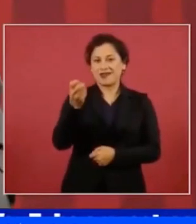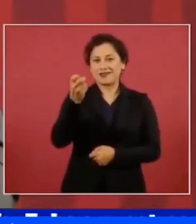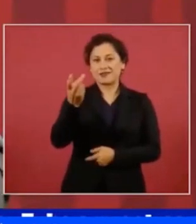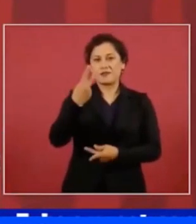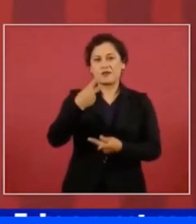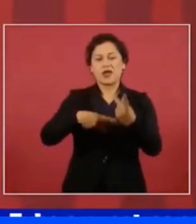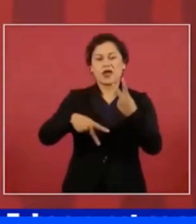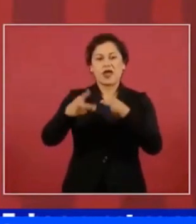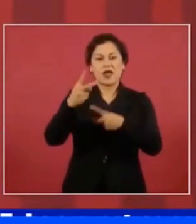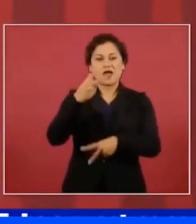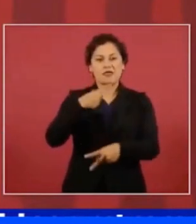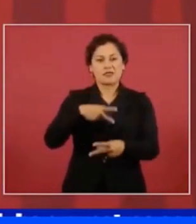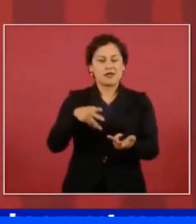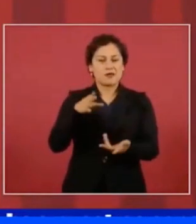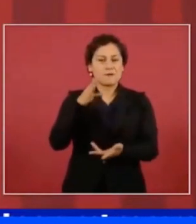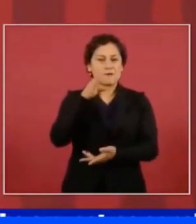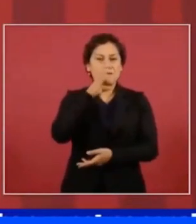los